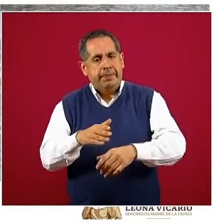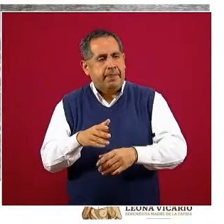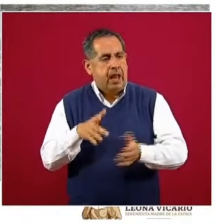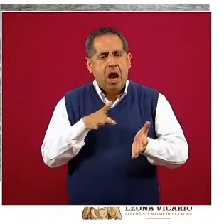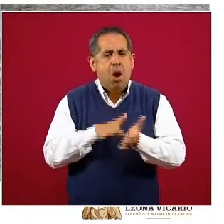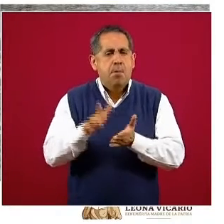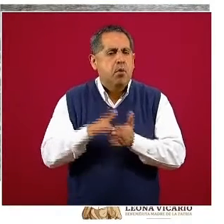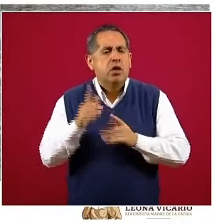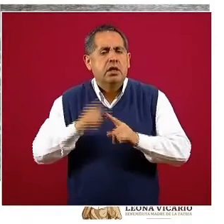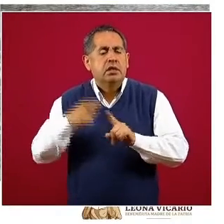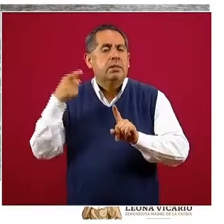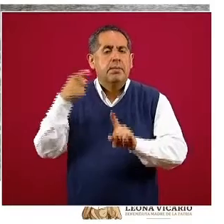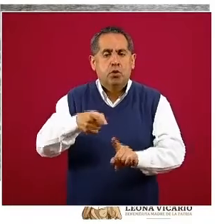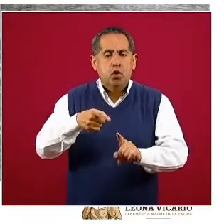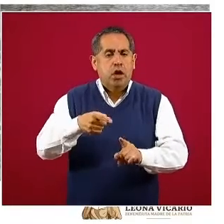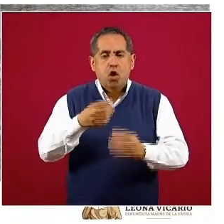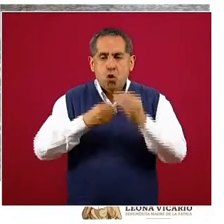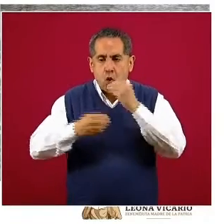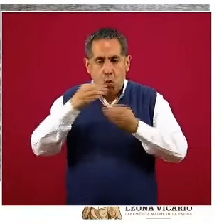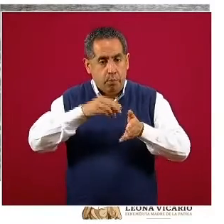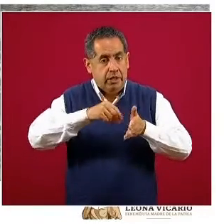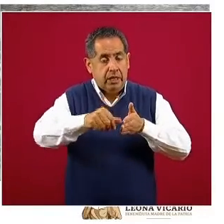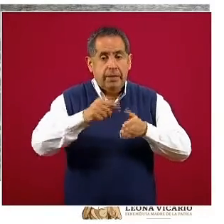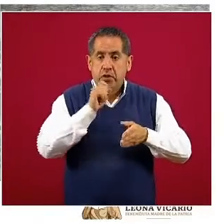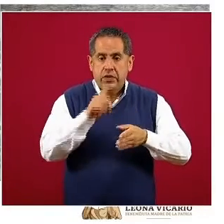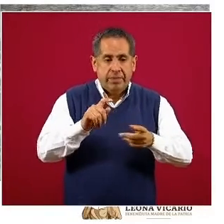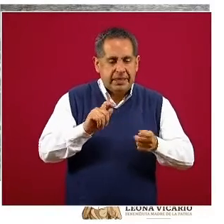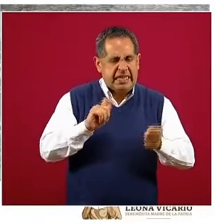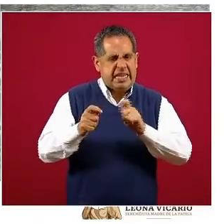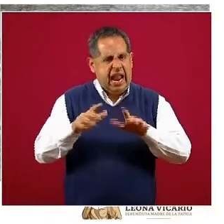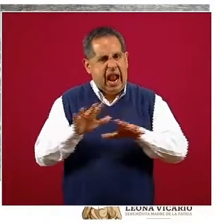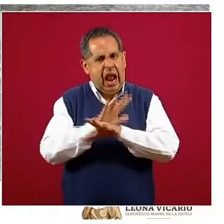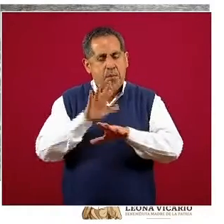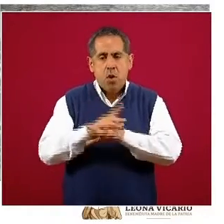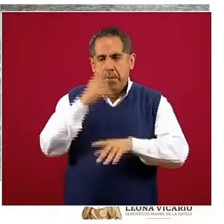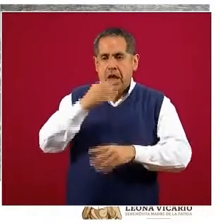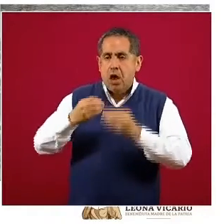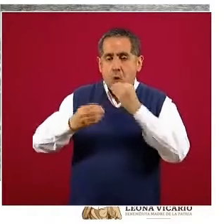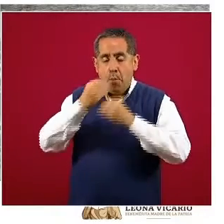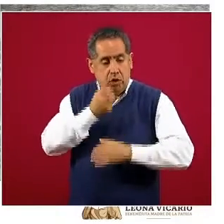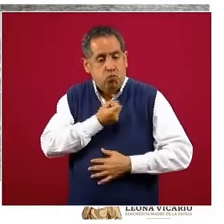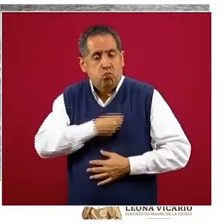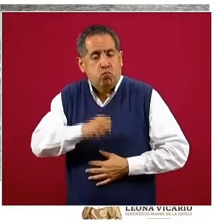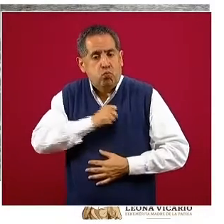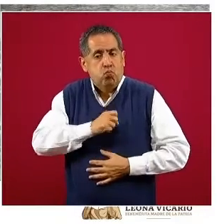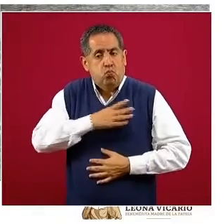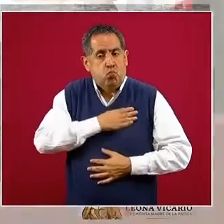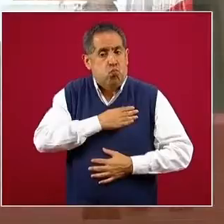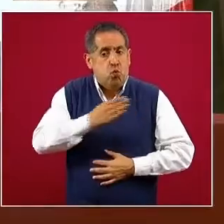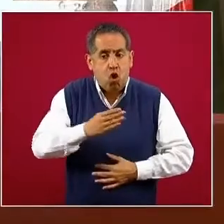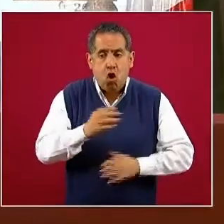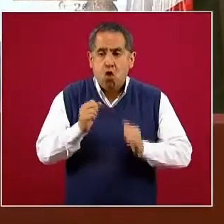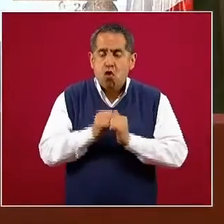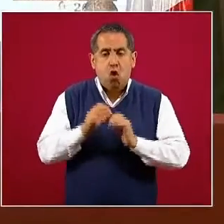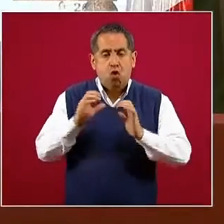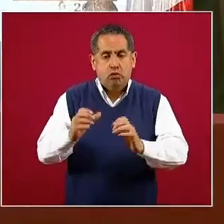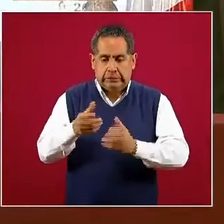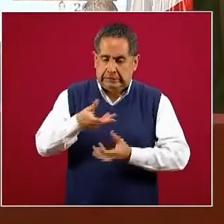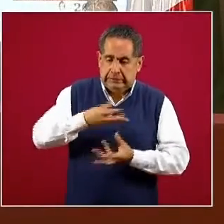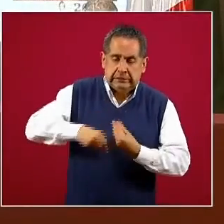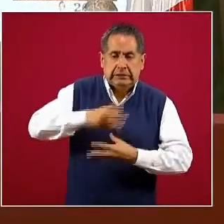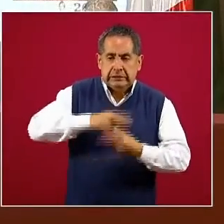Señor Gobernador Miguel Barbosa, colegas del Gobierno Federal, de la OPS, Secretario de Salud del Gobierno del Estado,